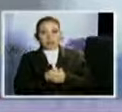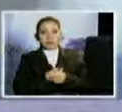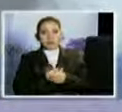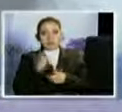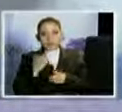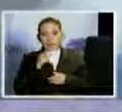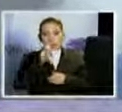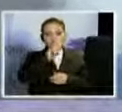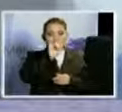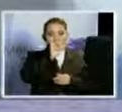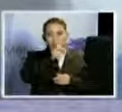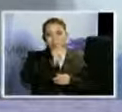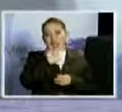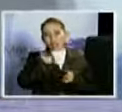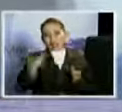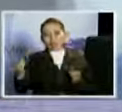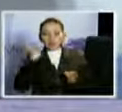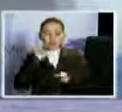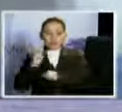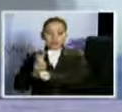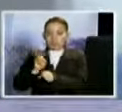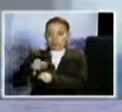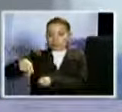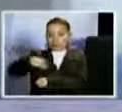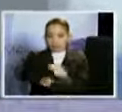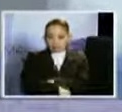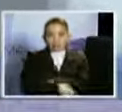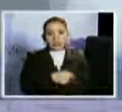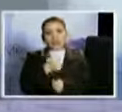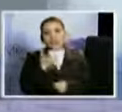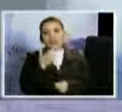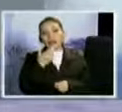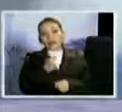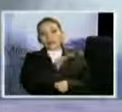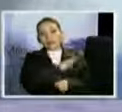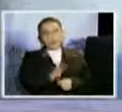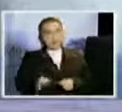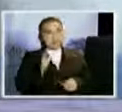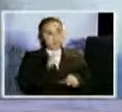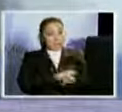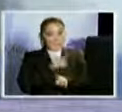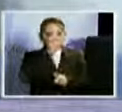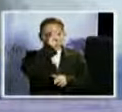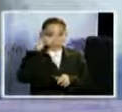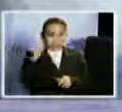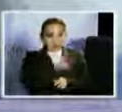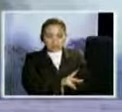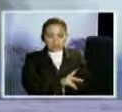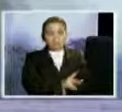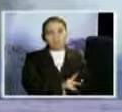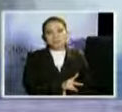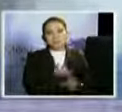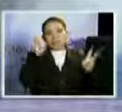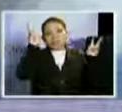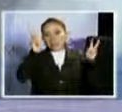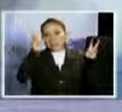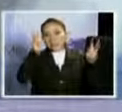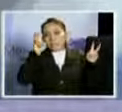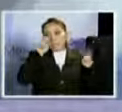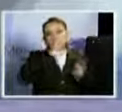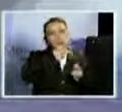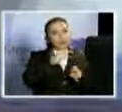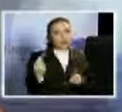desde Viena y de ser monitoreados entre ellos. Así que podría haber sido muchos más. El tema es que